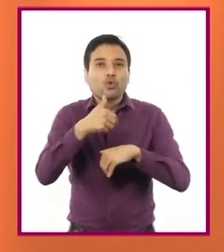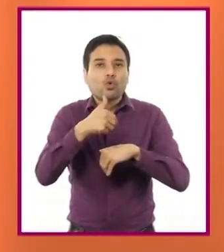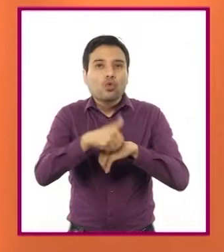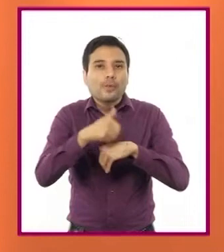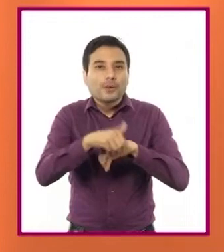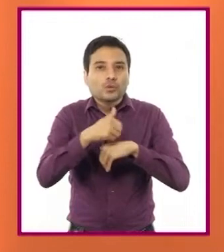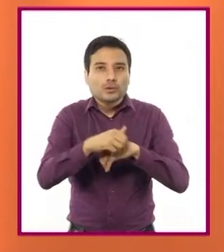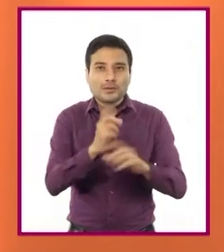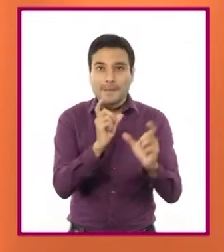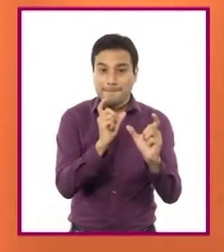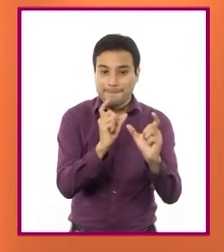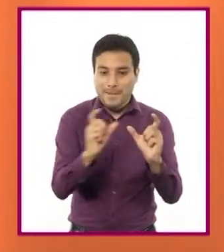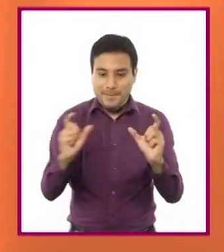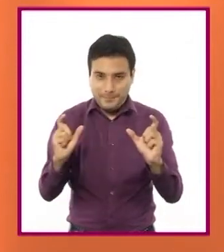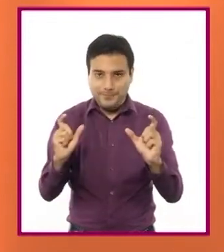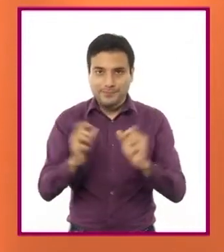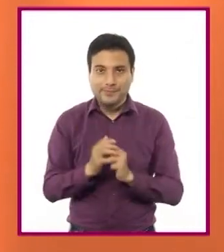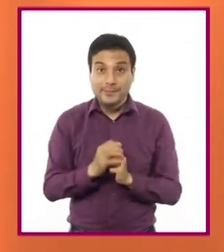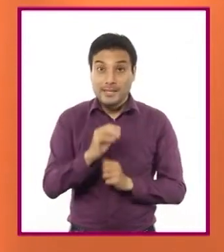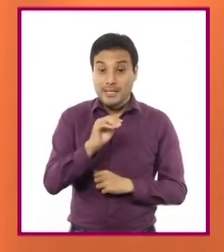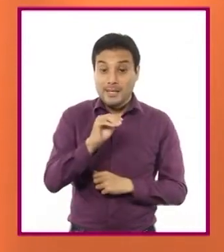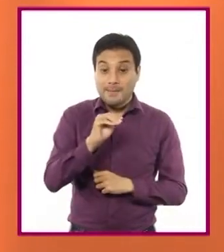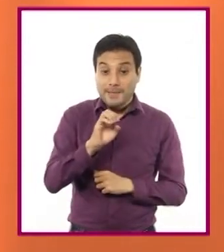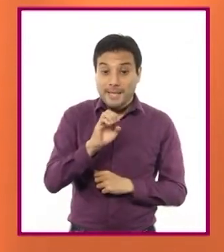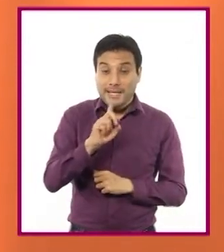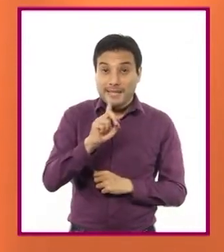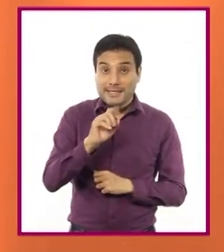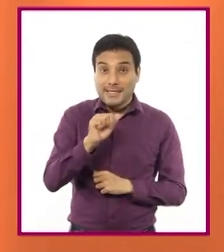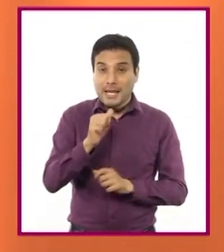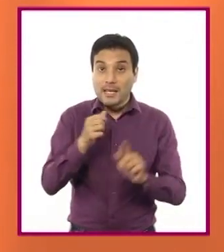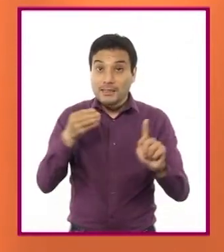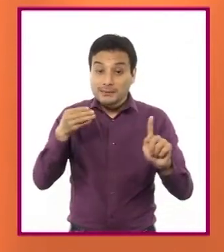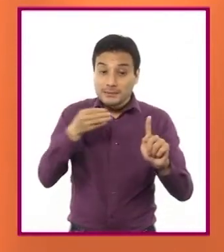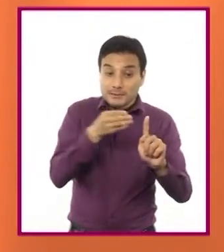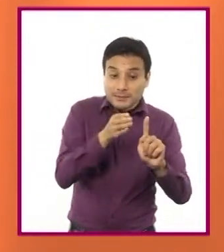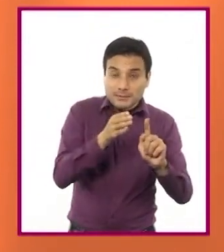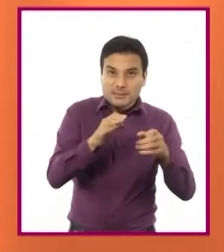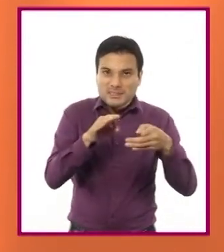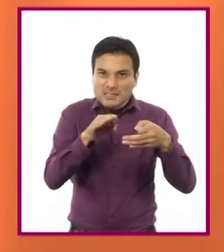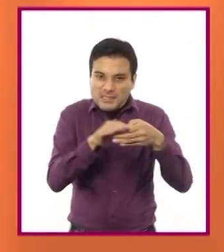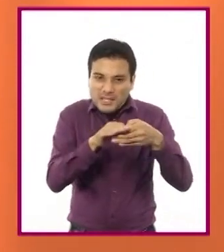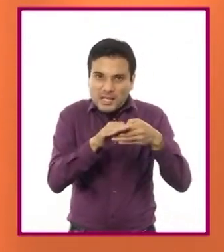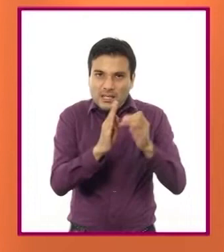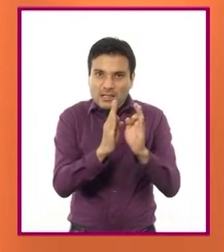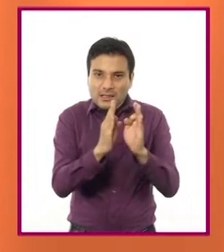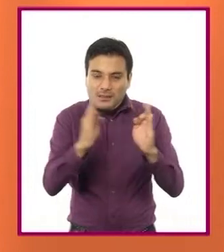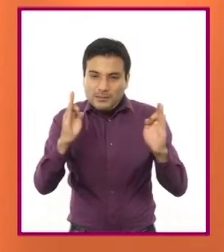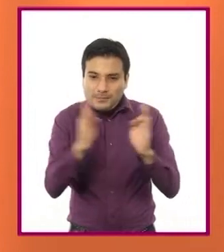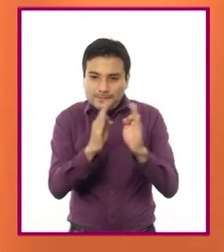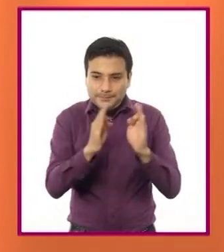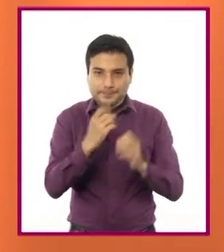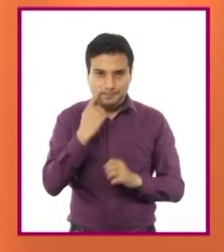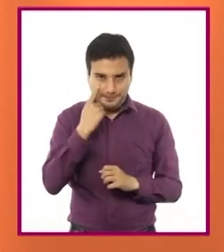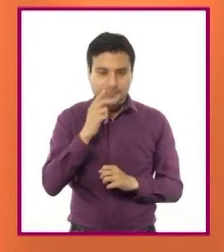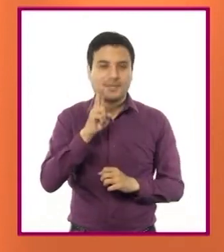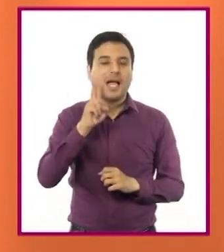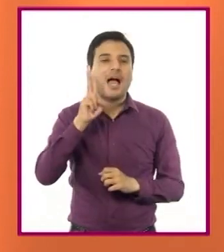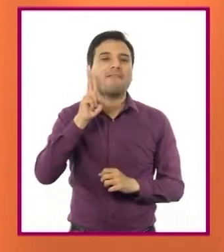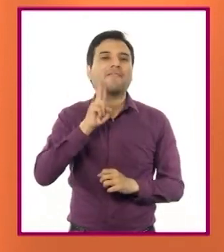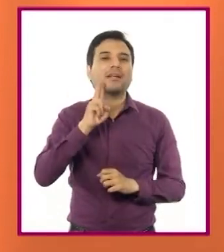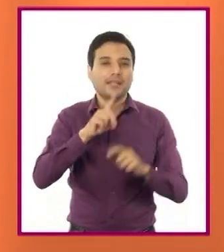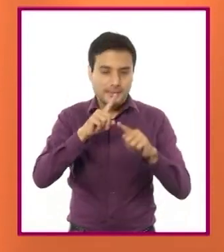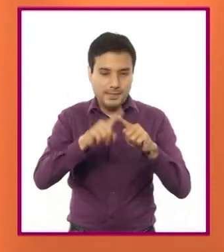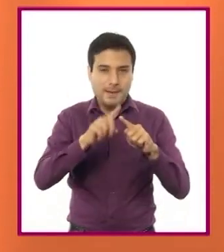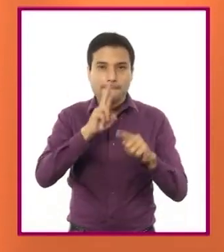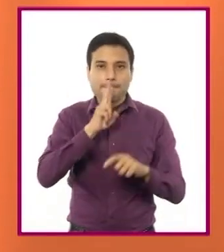media aritmética. Si observan de nueva cuenta las gráficas, se determina quién logró un mejor desempeño